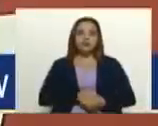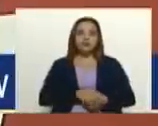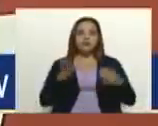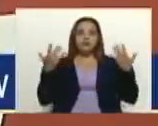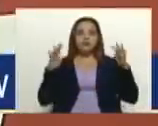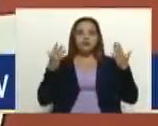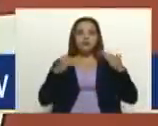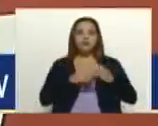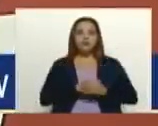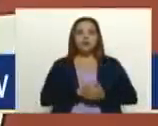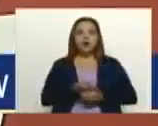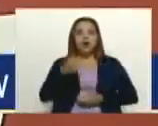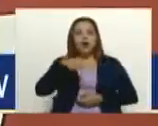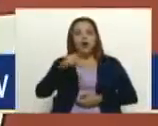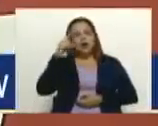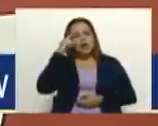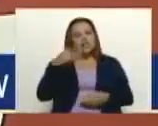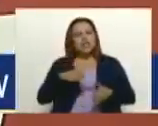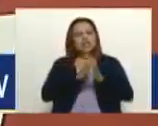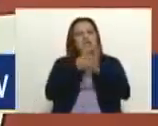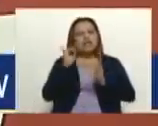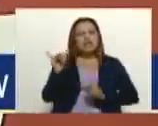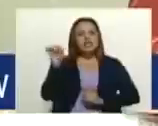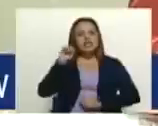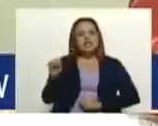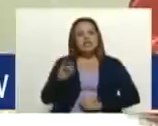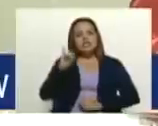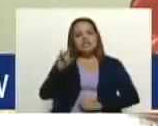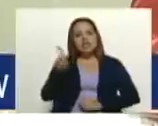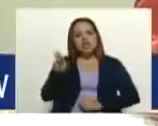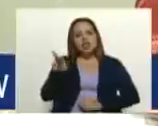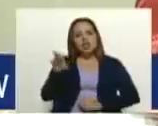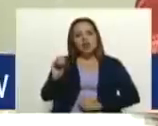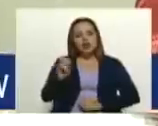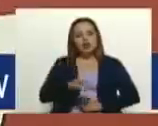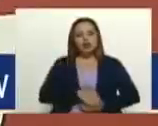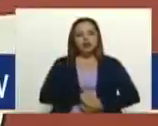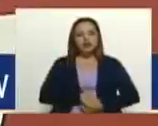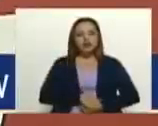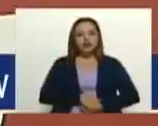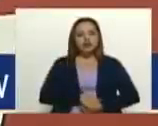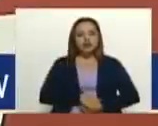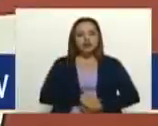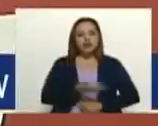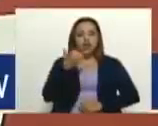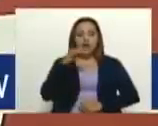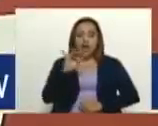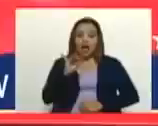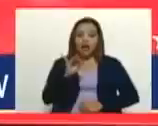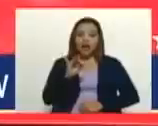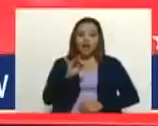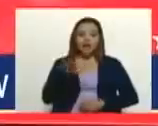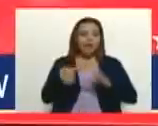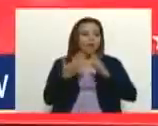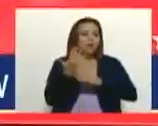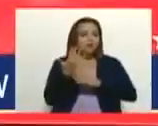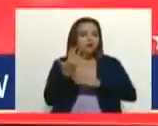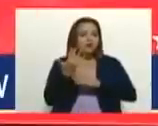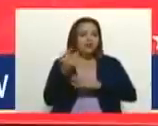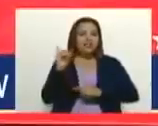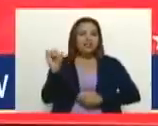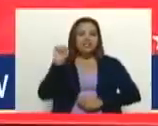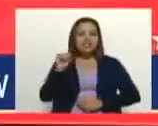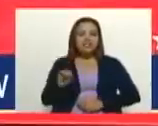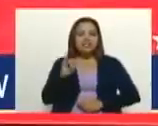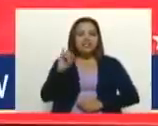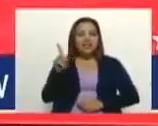Hoy es día de San Isidro Labrador. En los pueblos, San Isidro Labrador es famoso. Quite el agua y pon el